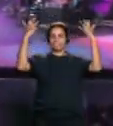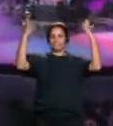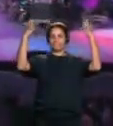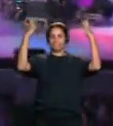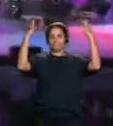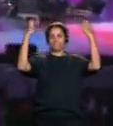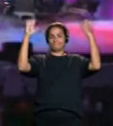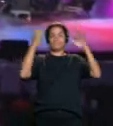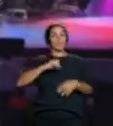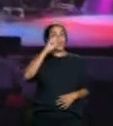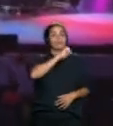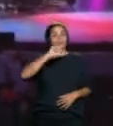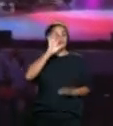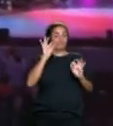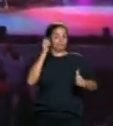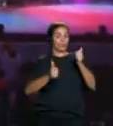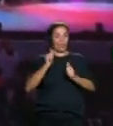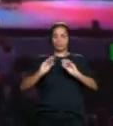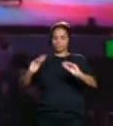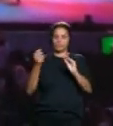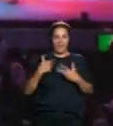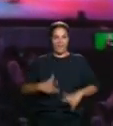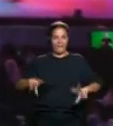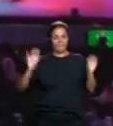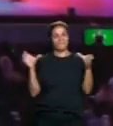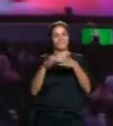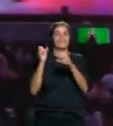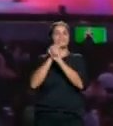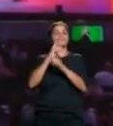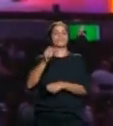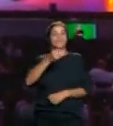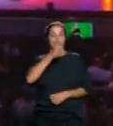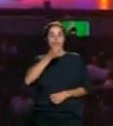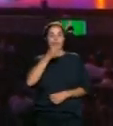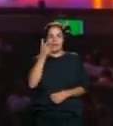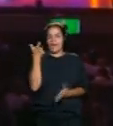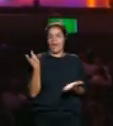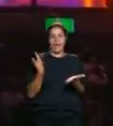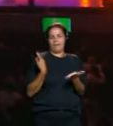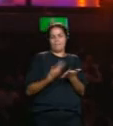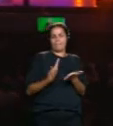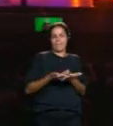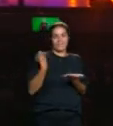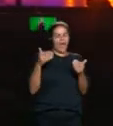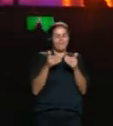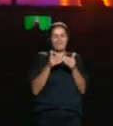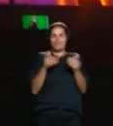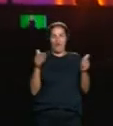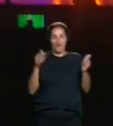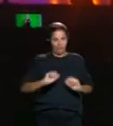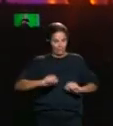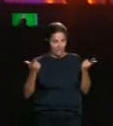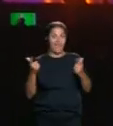Concluye su canción en concurso La Sonora, y con esto, como podemos comprobar, se han estrenado ya oficialmente. Ahora turno